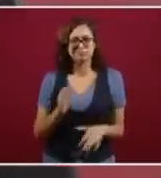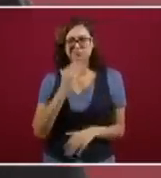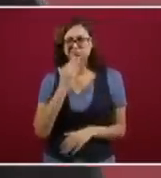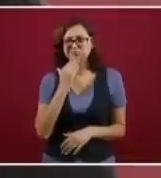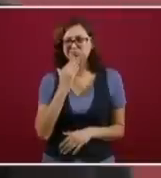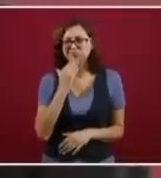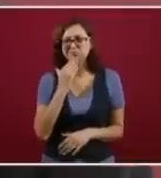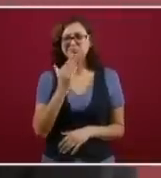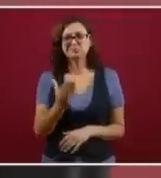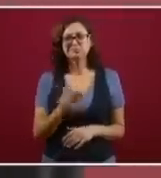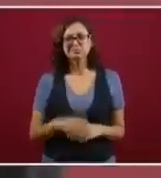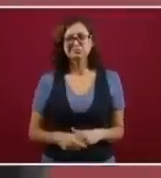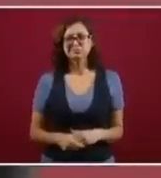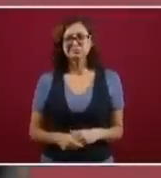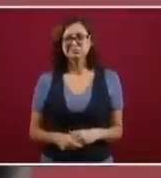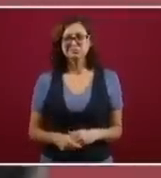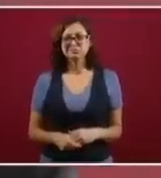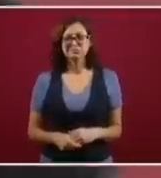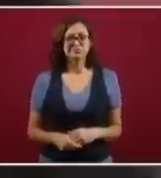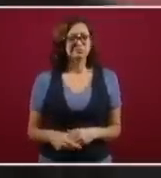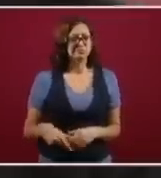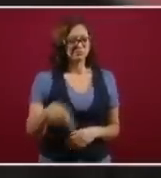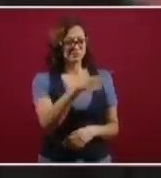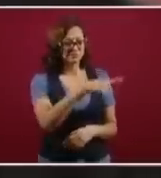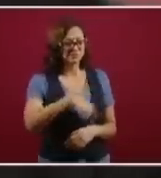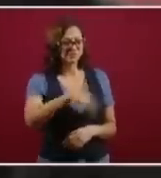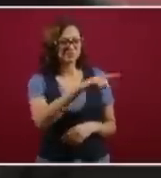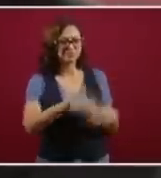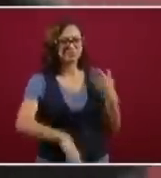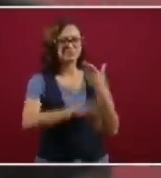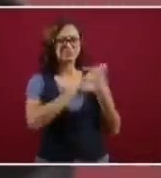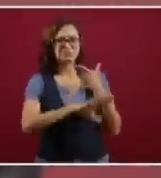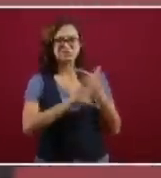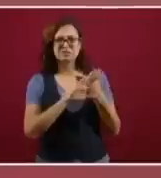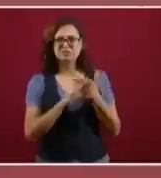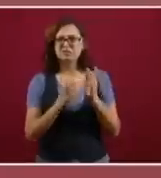Nuestros adversarios se frotan las manos,